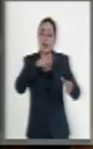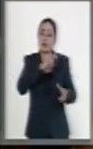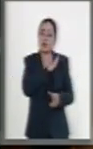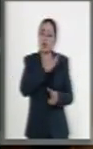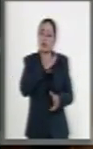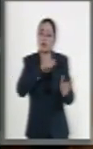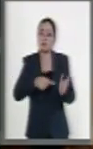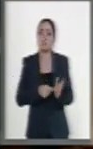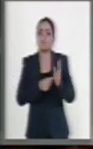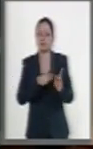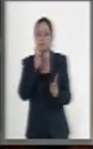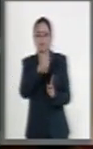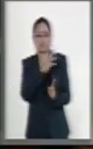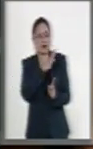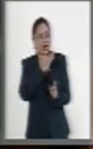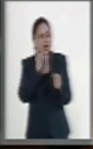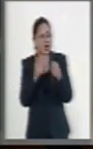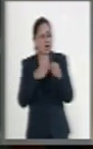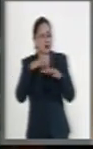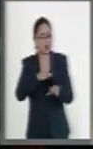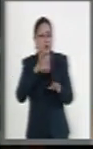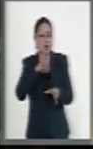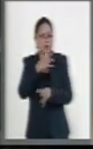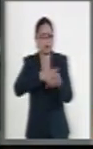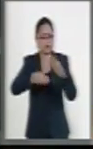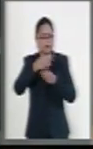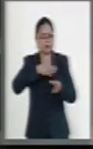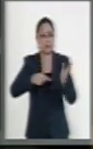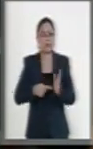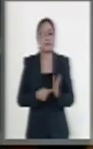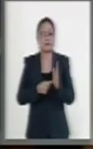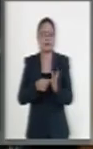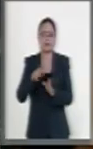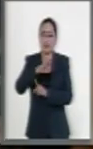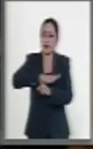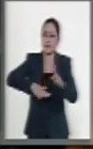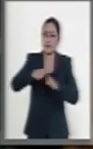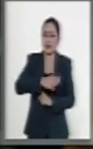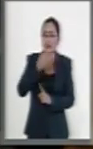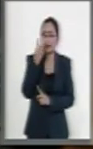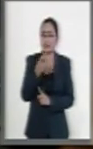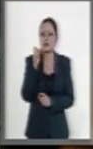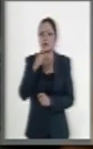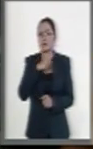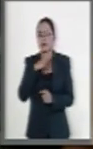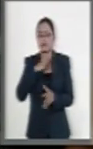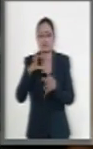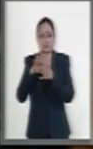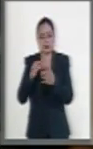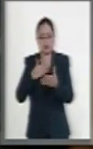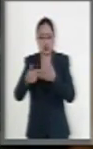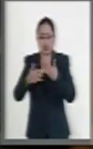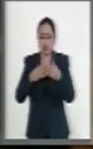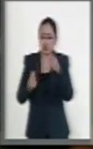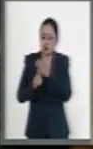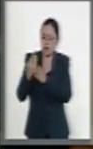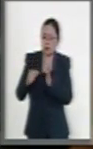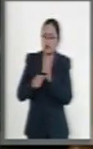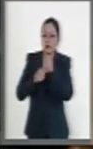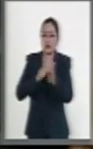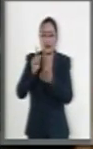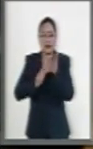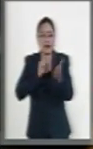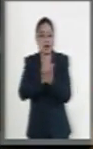puede representar no solamente por la sustentabilidad del medio ambiente, por la modernidad de este tipo de